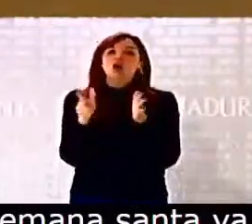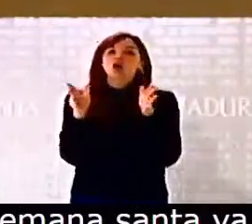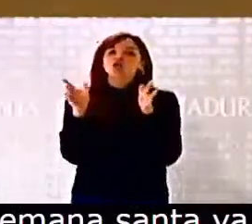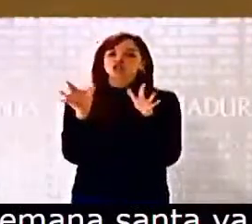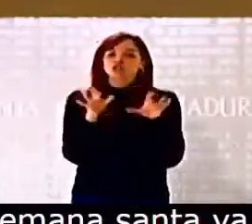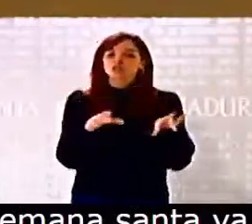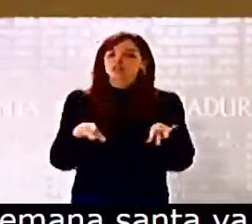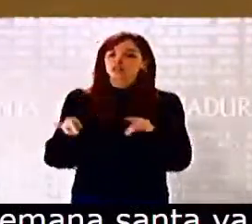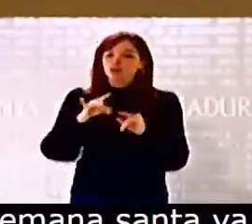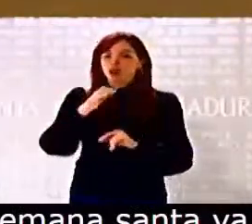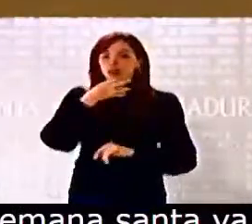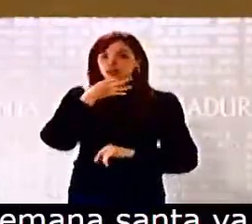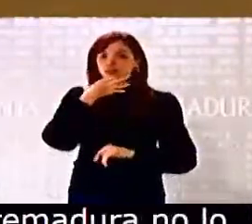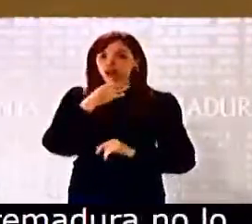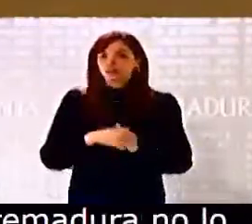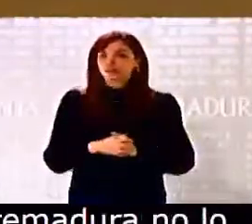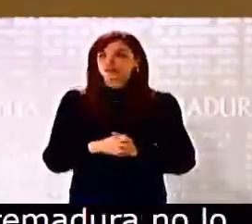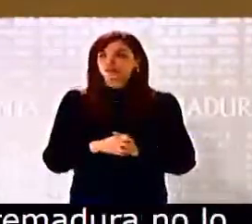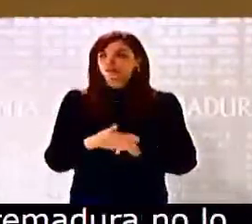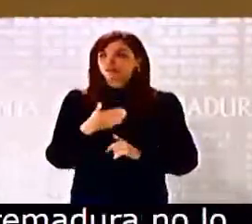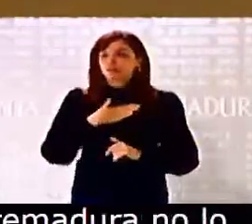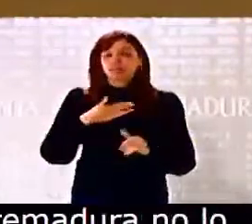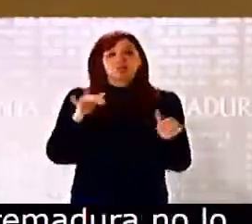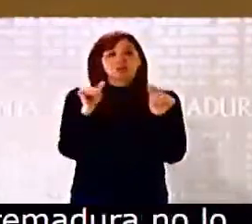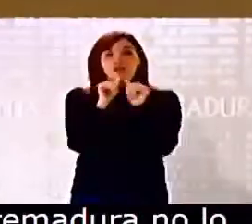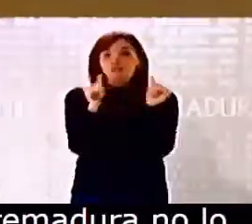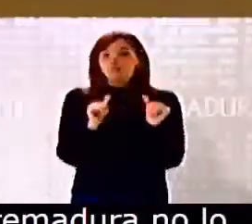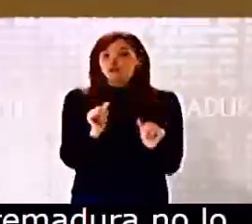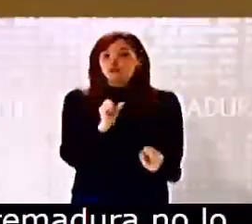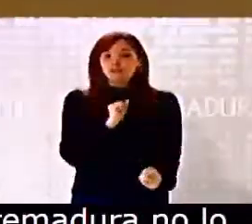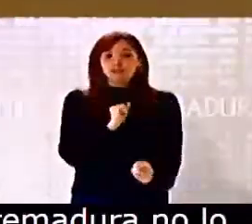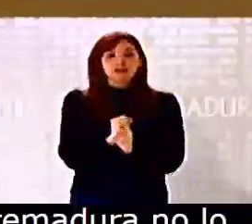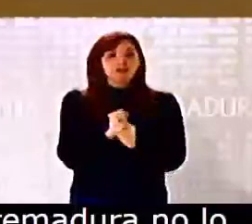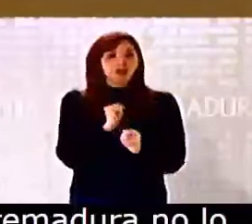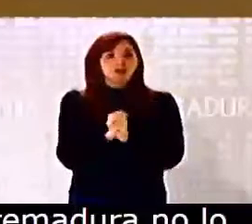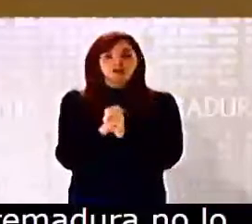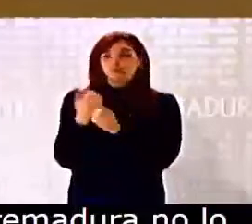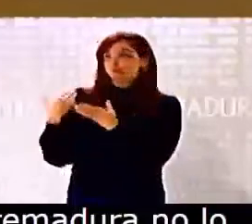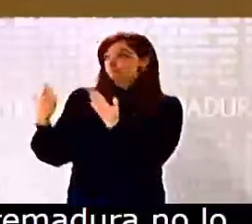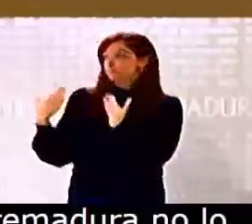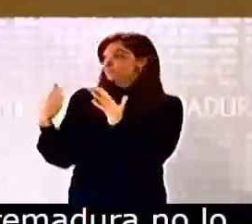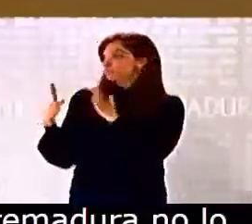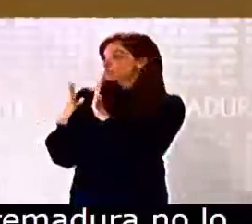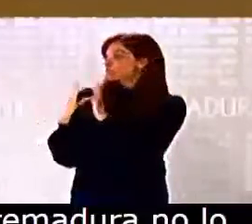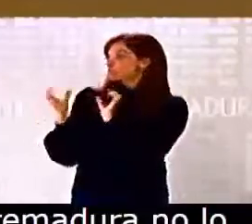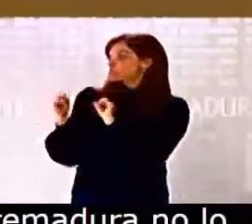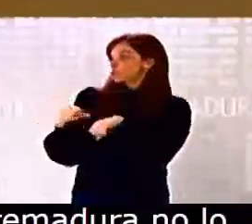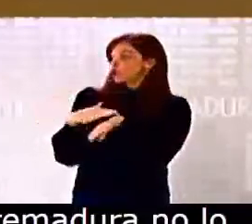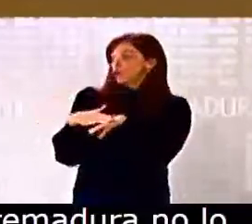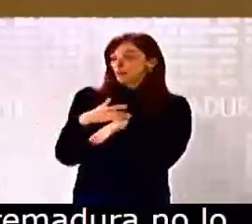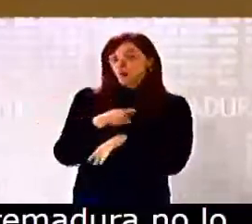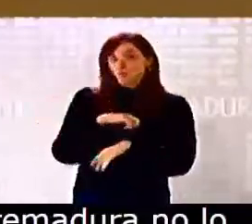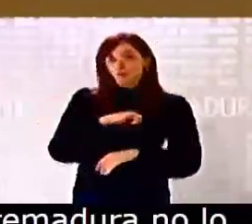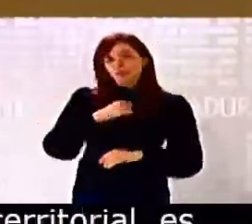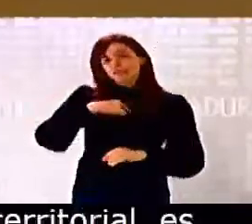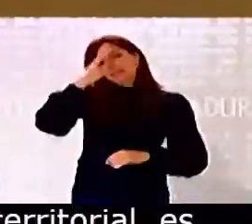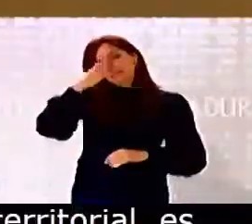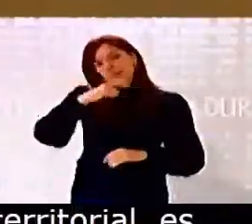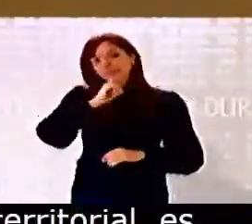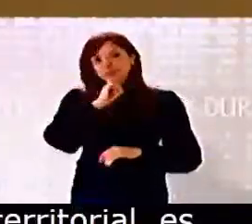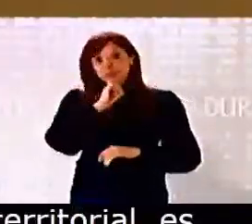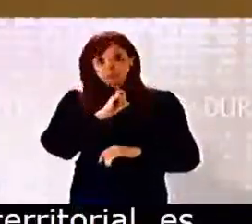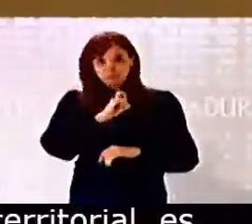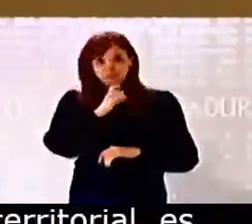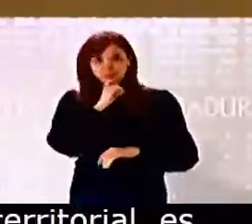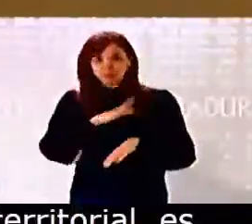Interterritorial. Esta es nuestra manera de trabajar con el Gobierno de España. Sé que es complicado para generar